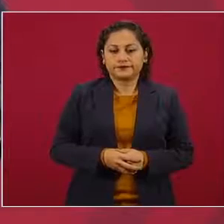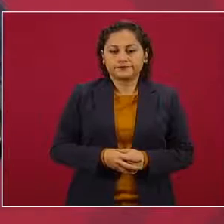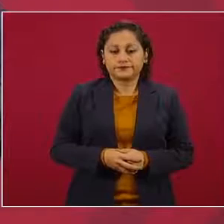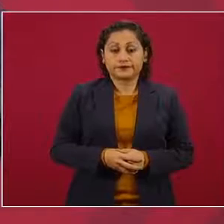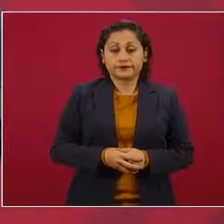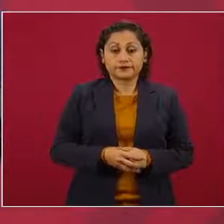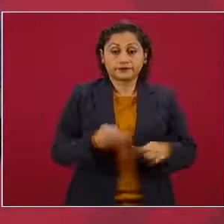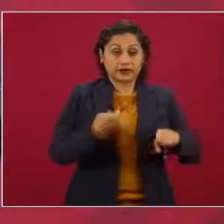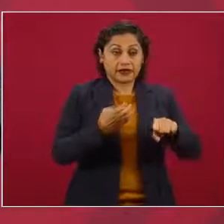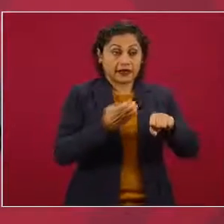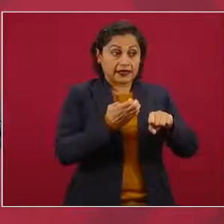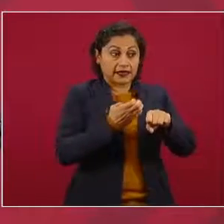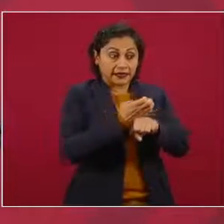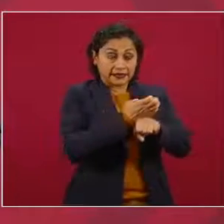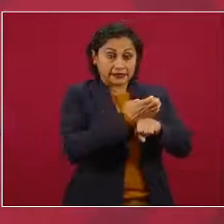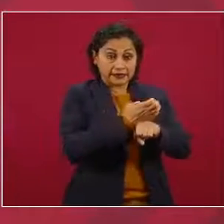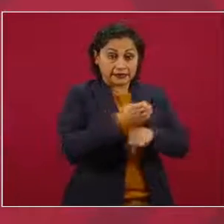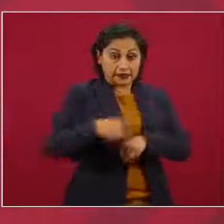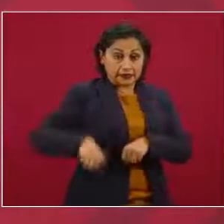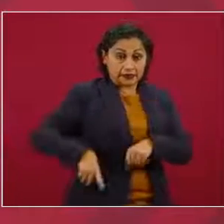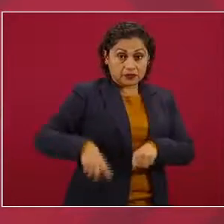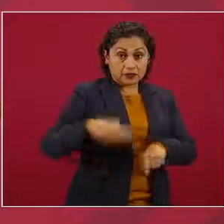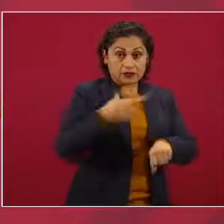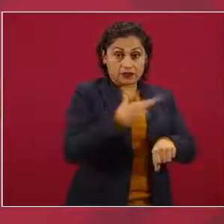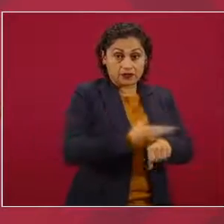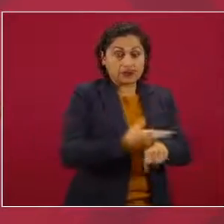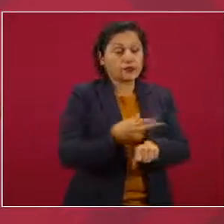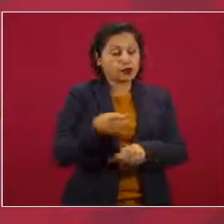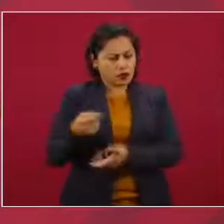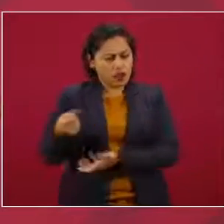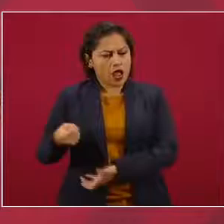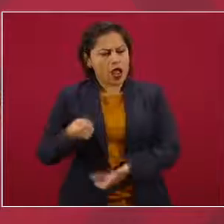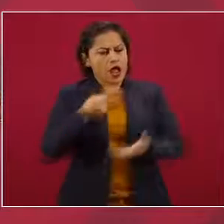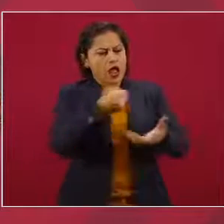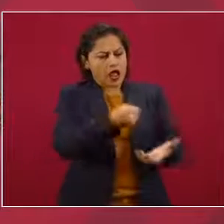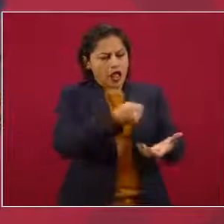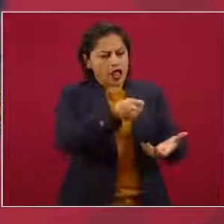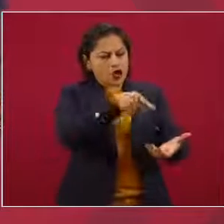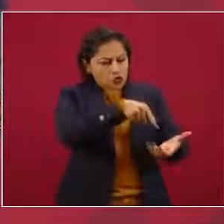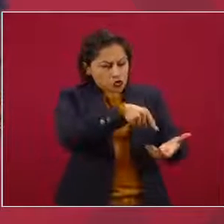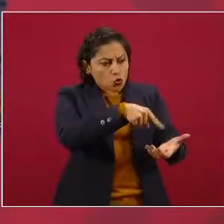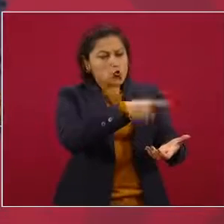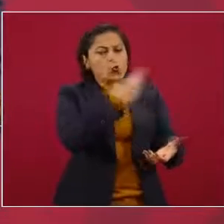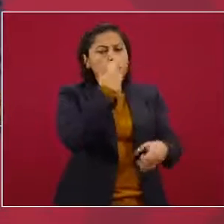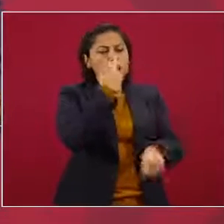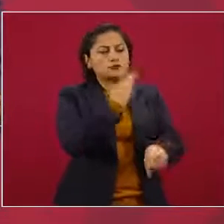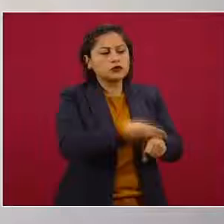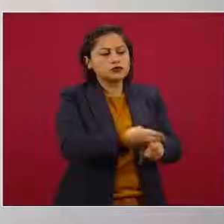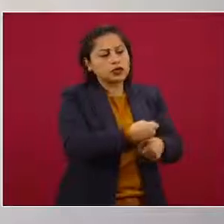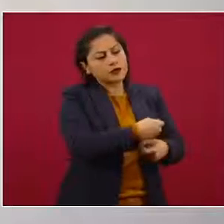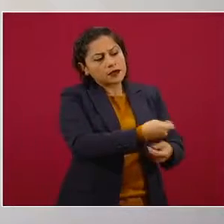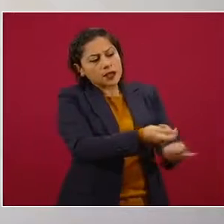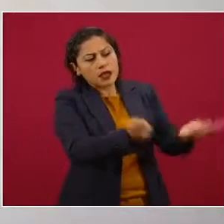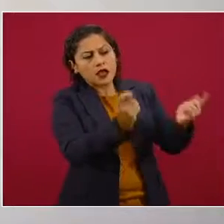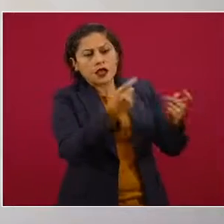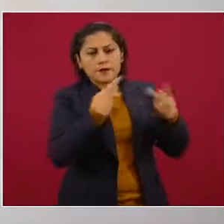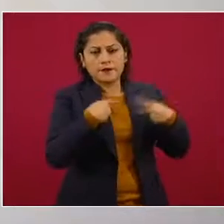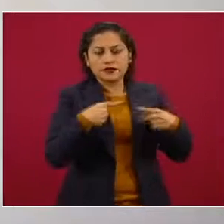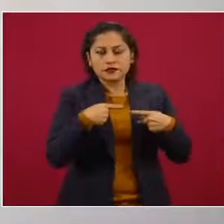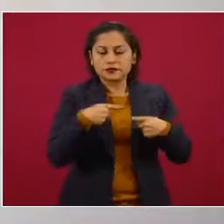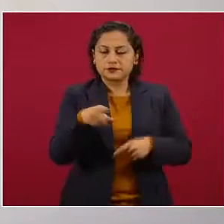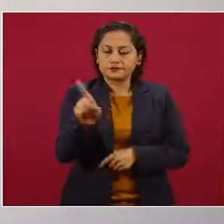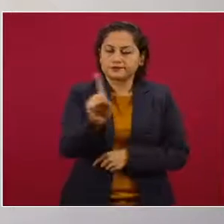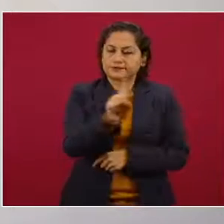estatal y ese gobierno estatal o municipal lo va a entregar a la gente. Mucho menos